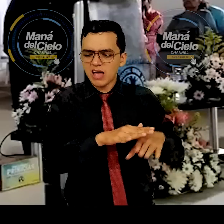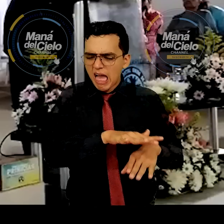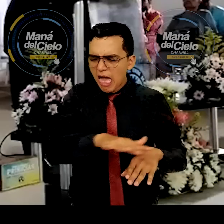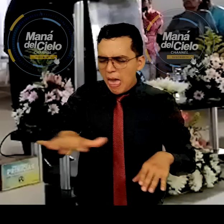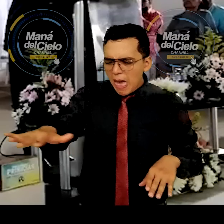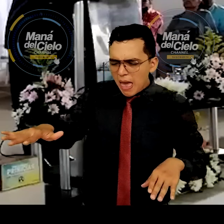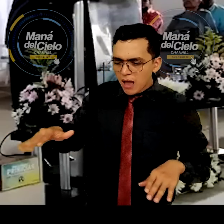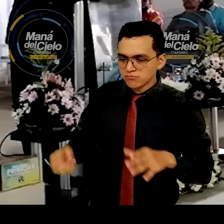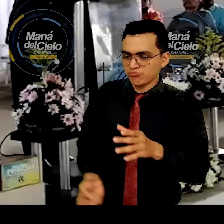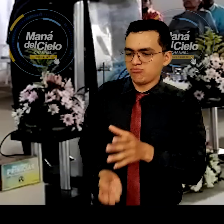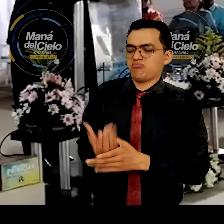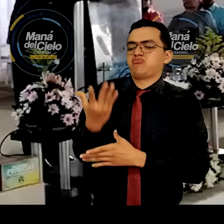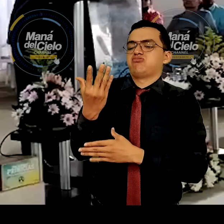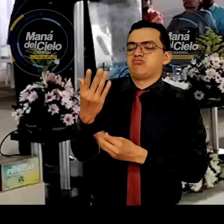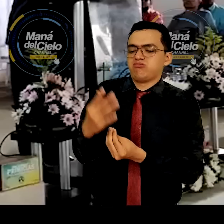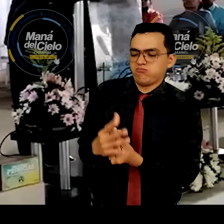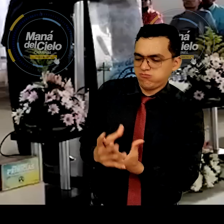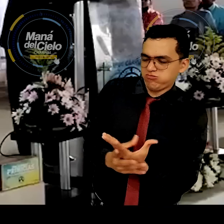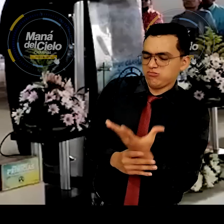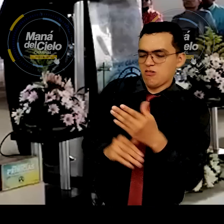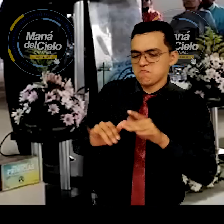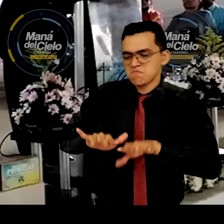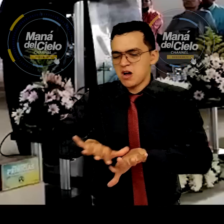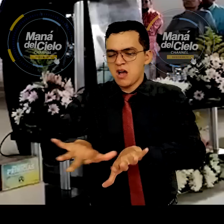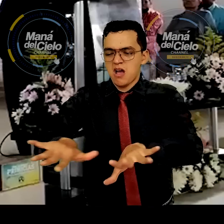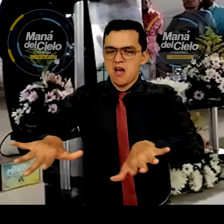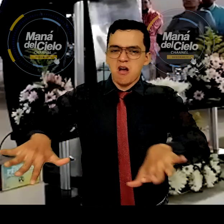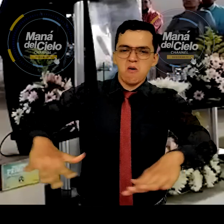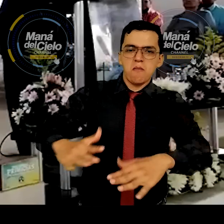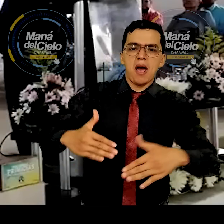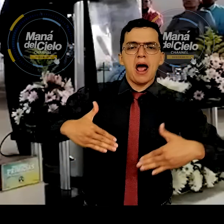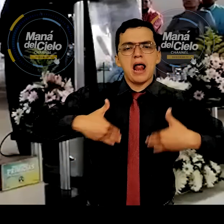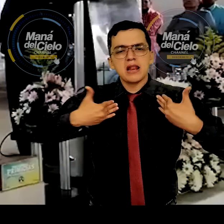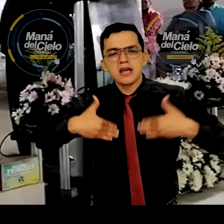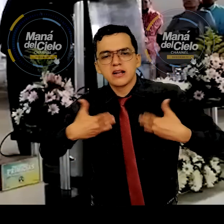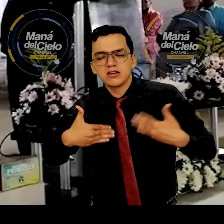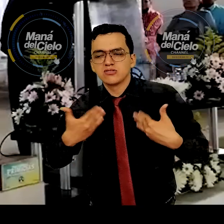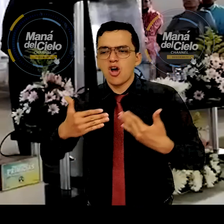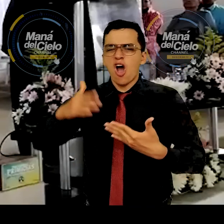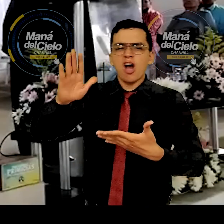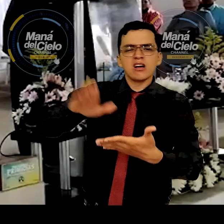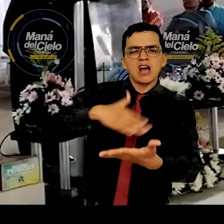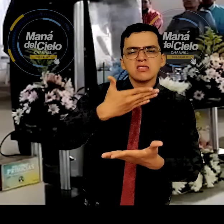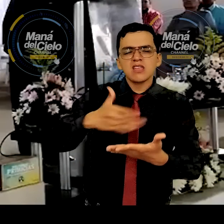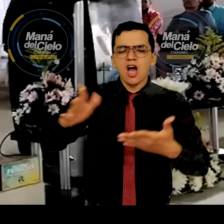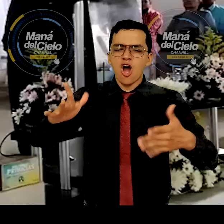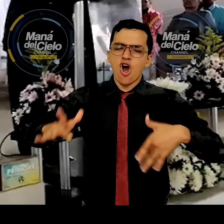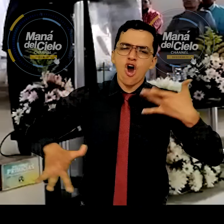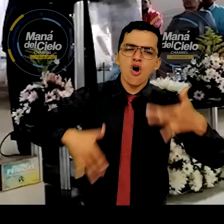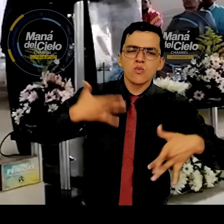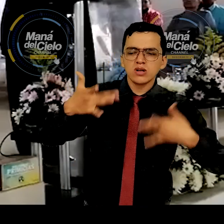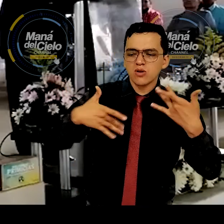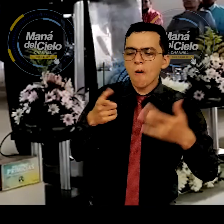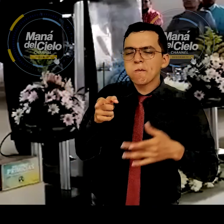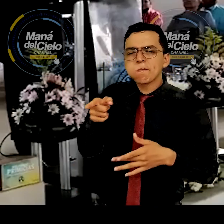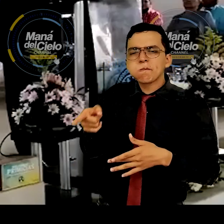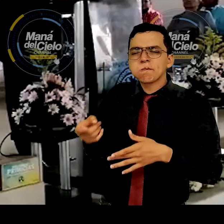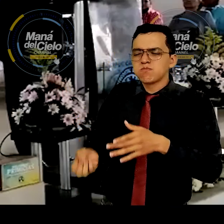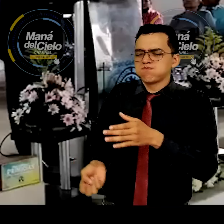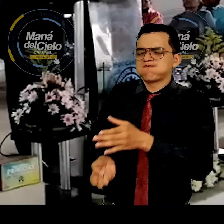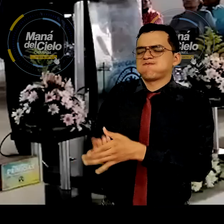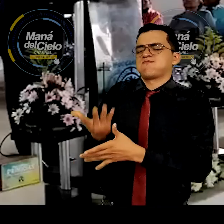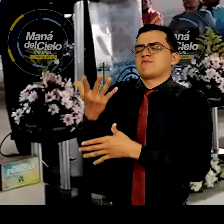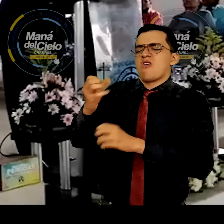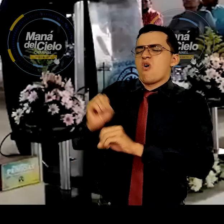rosa. Florecerá profusamente y también se alegrará y cantará con júbilo. La gloria del Líbano le será